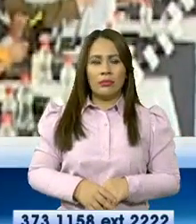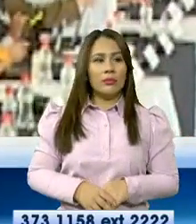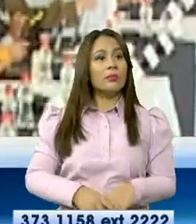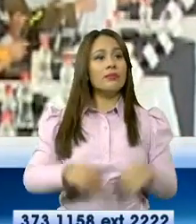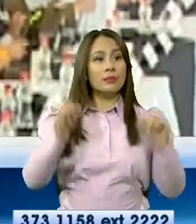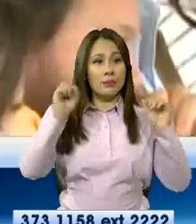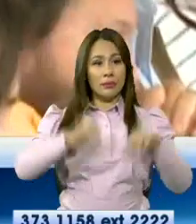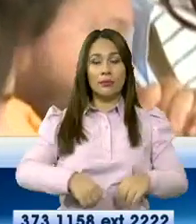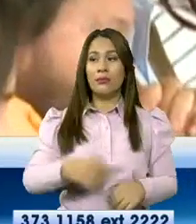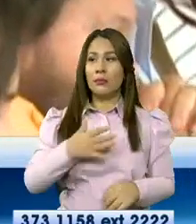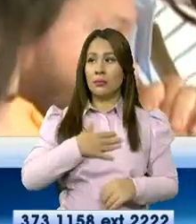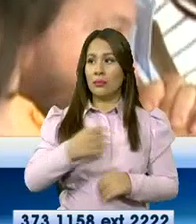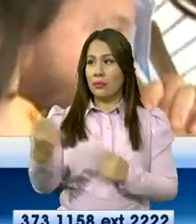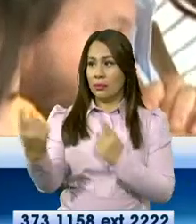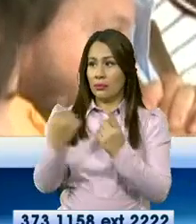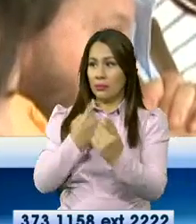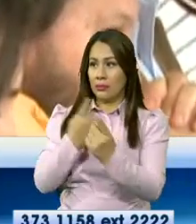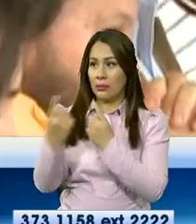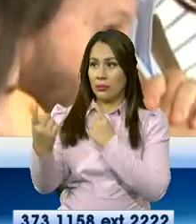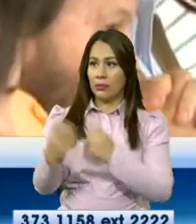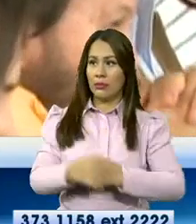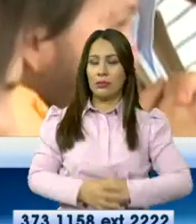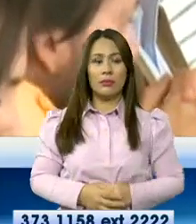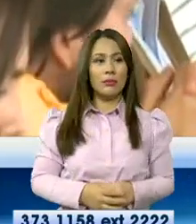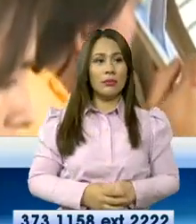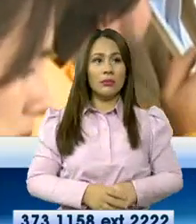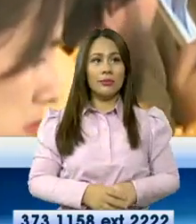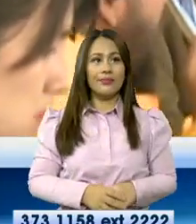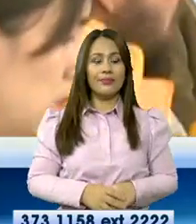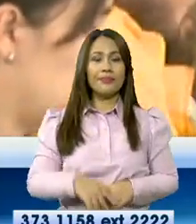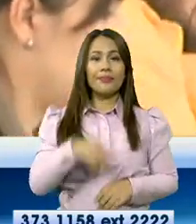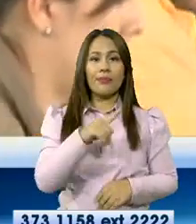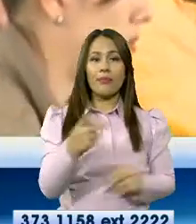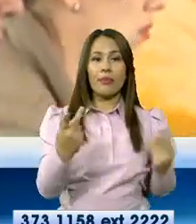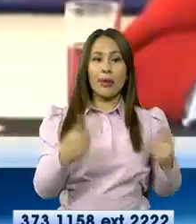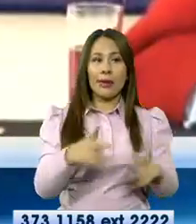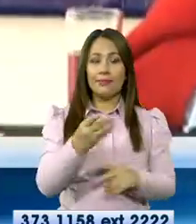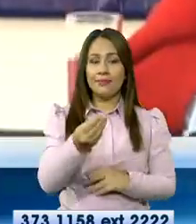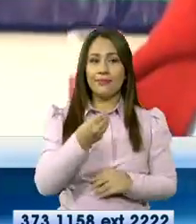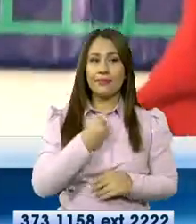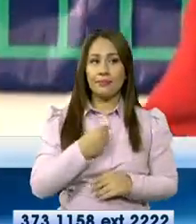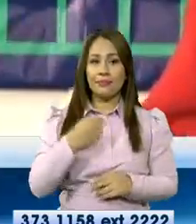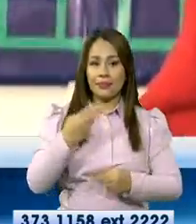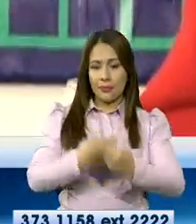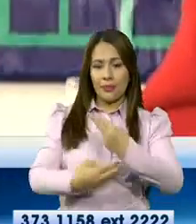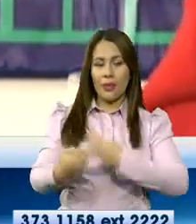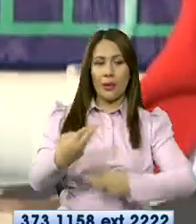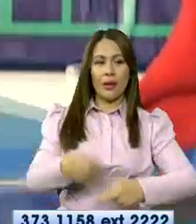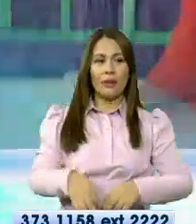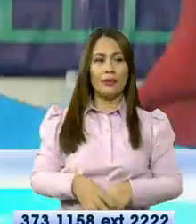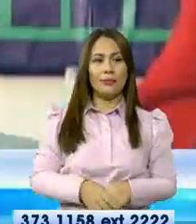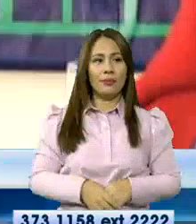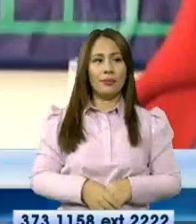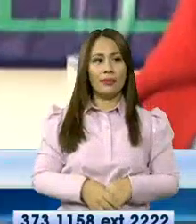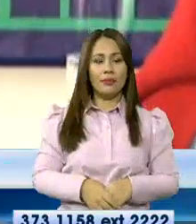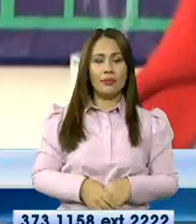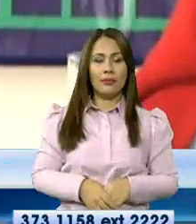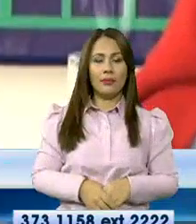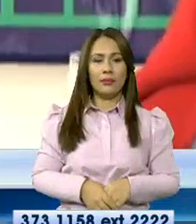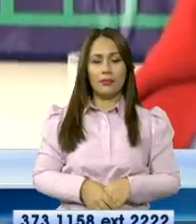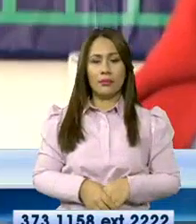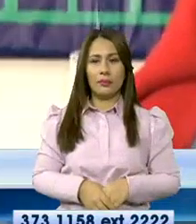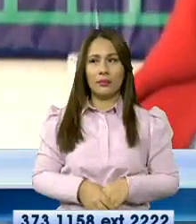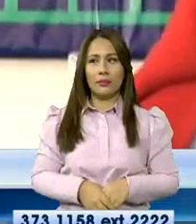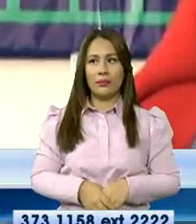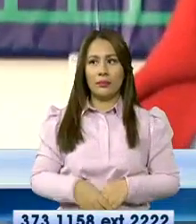bilaterales de inversión eliminados por el anterior gobierno, se anuncia una renegociación. Vamos inmediatamente a hacer un llamado cordial a